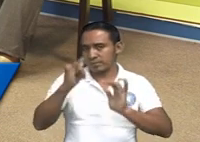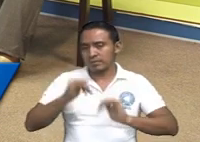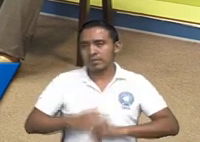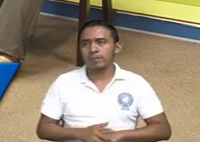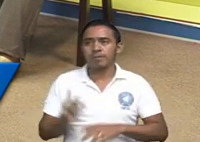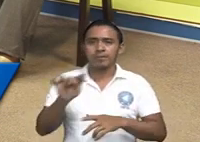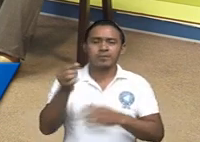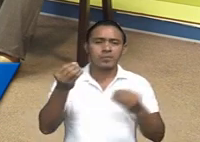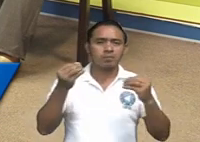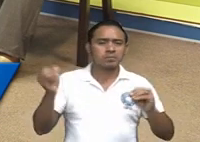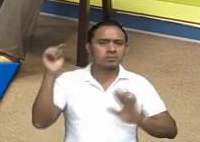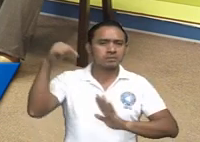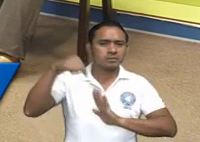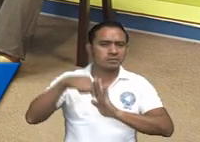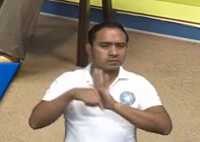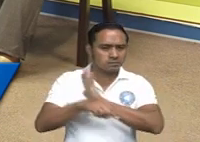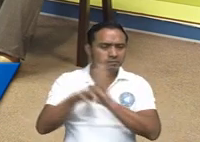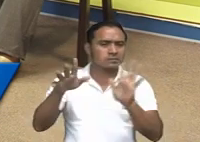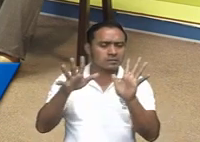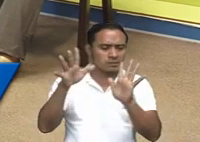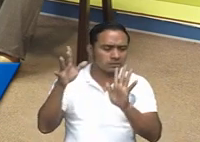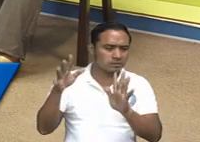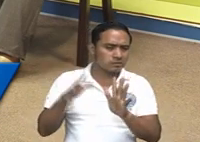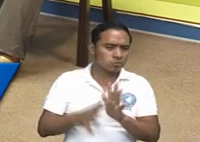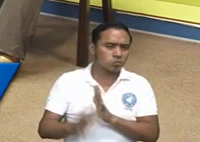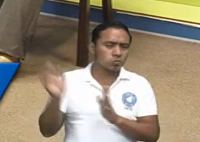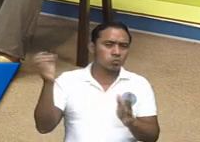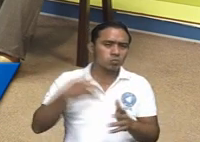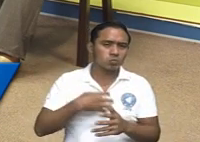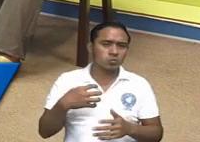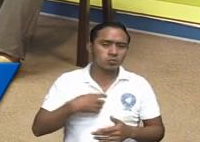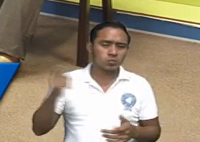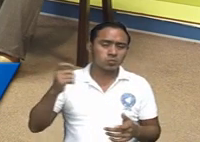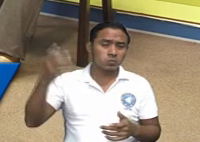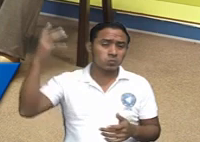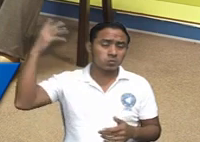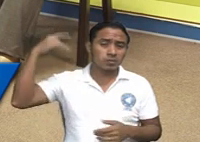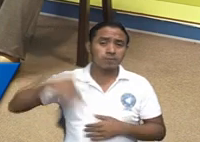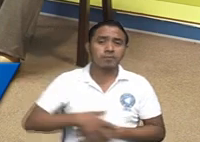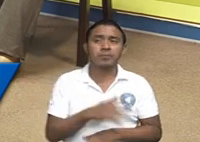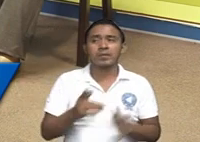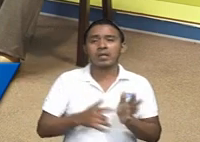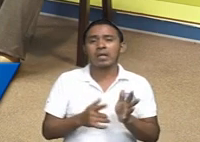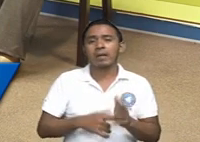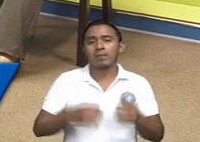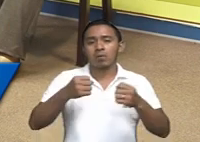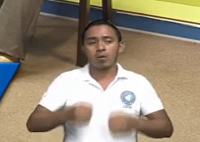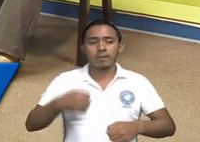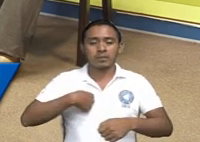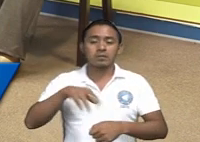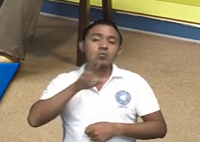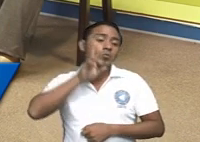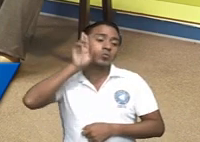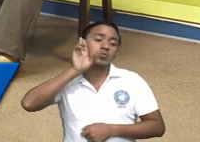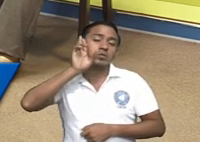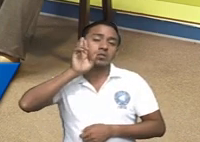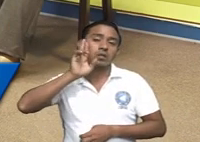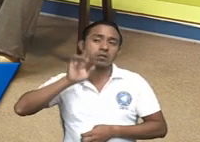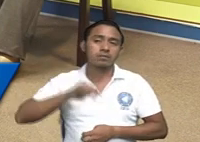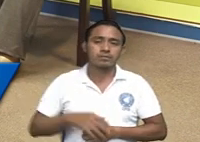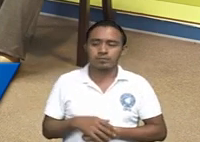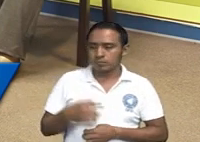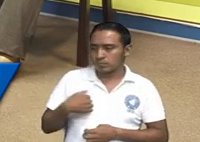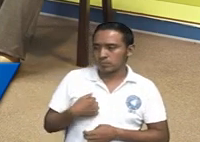muy arraigado, licenciada. Incluso si a un hombre lo miran con una camisa rosada. Así, ya entonces